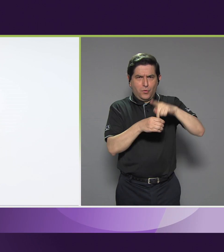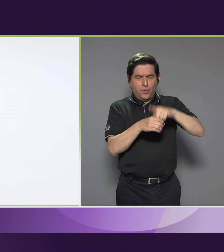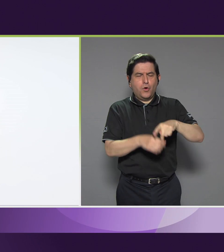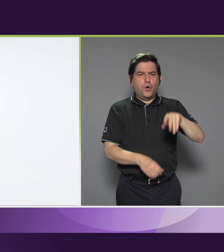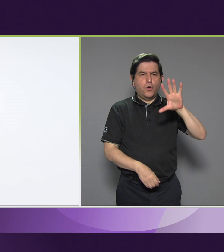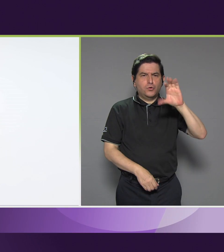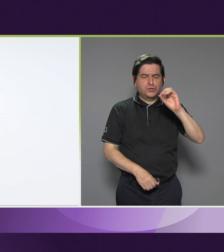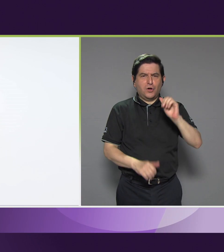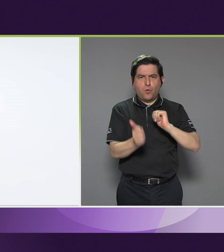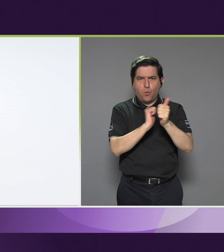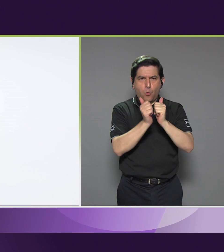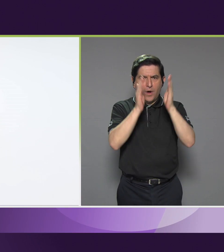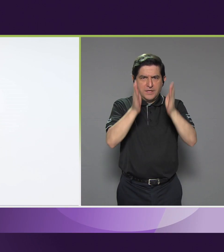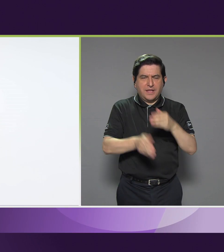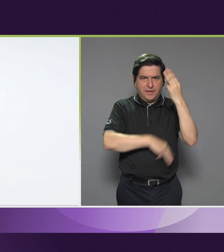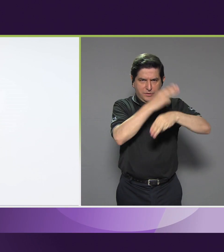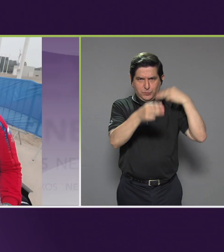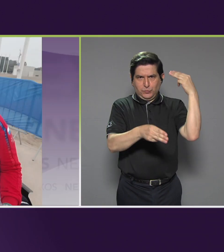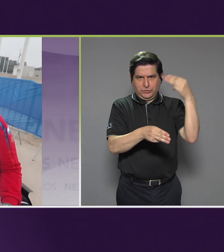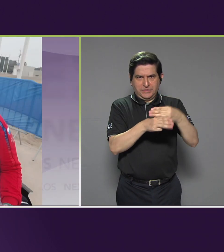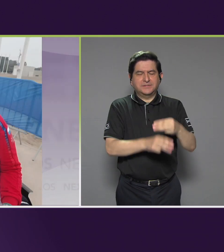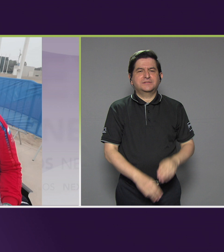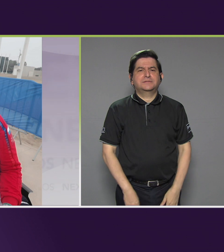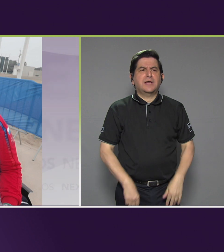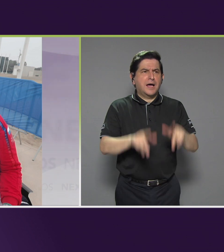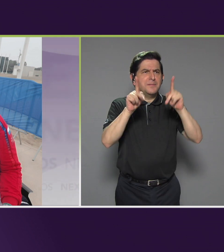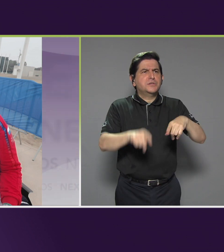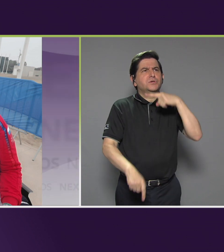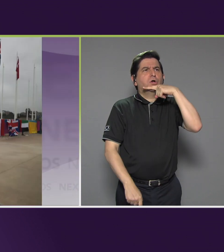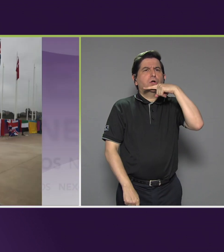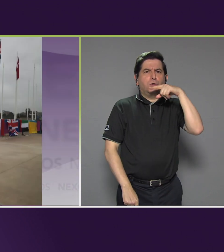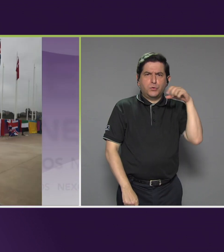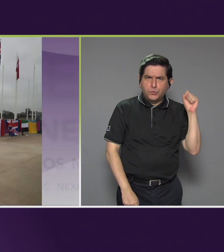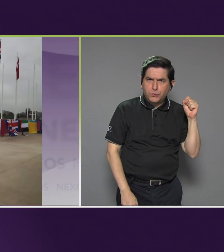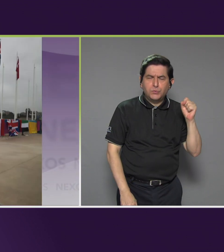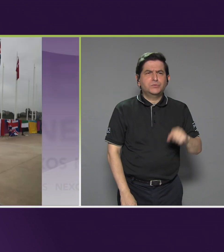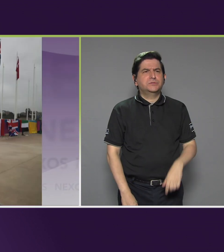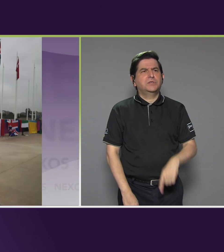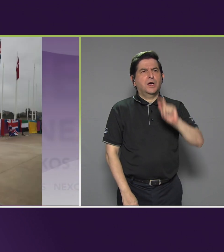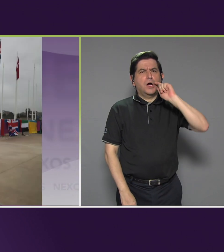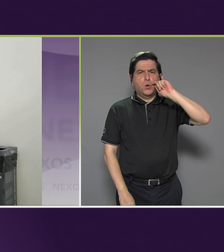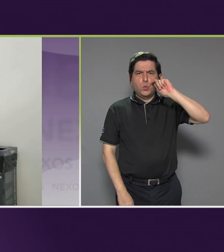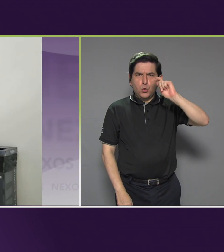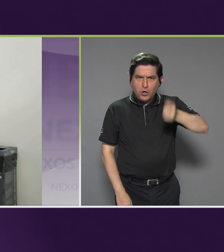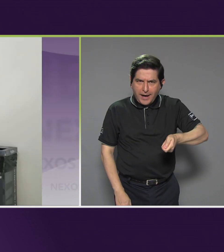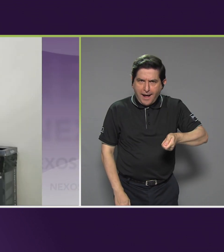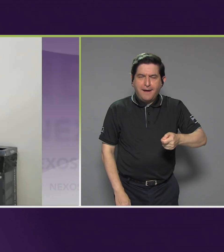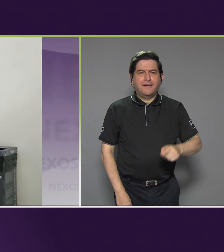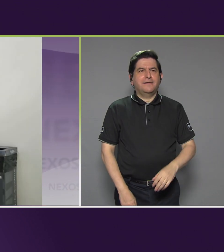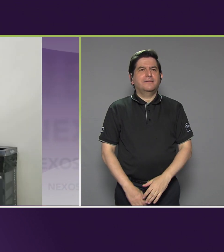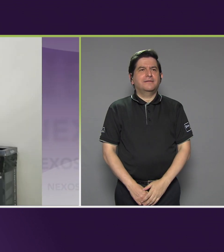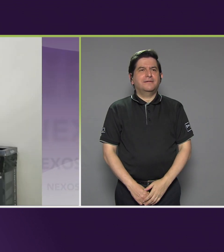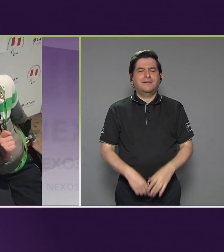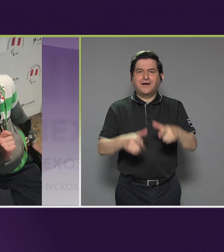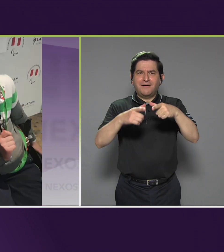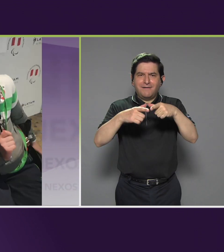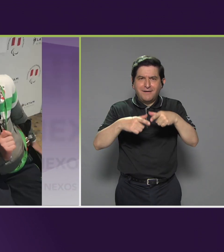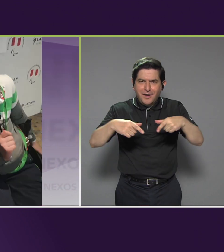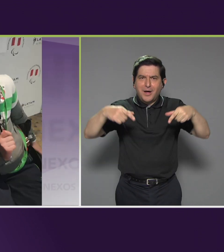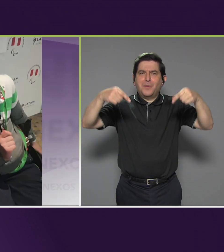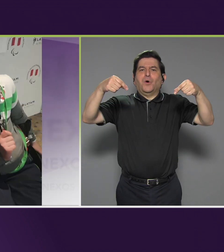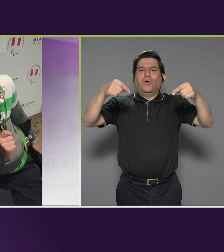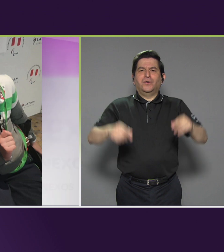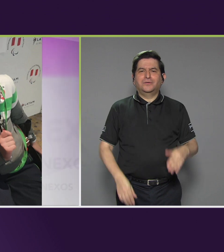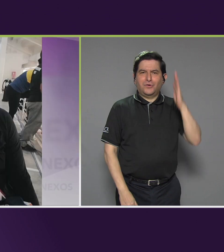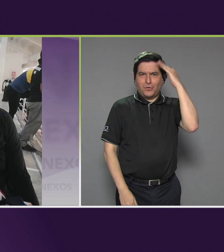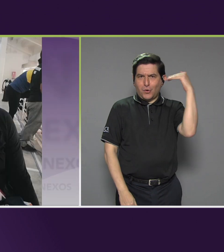50 atletas a nivel mundial. Gente de Rusia, de Ucrania, de